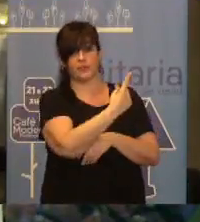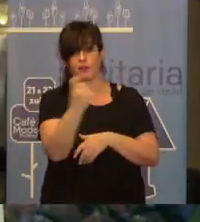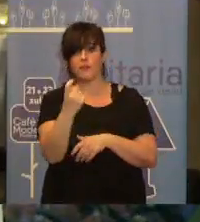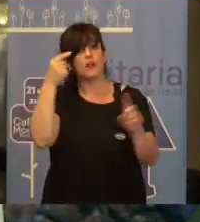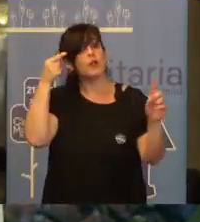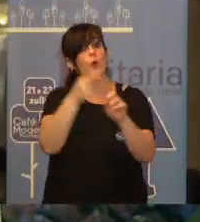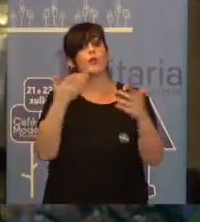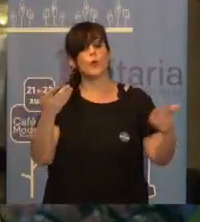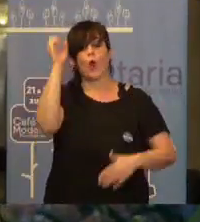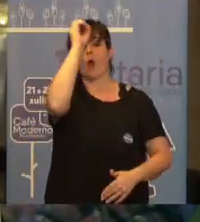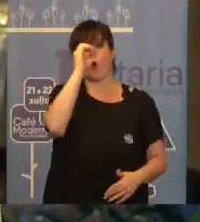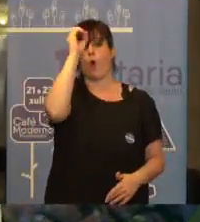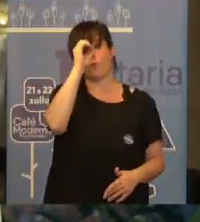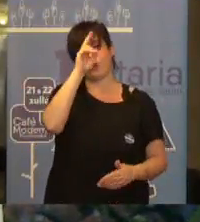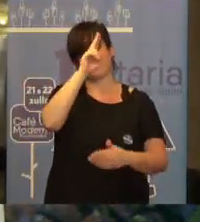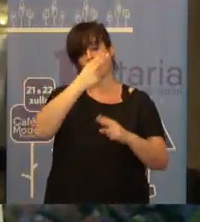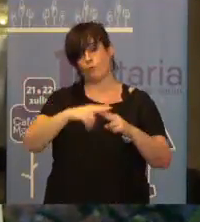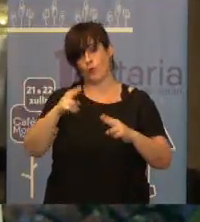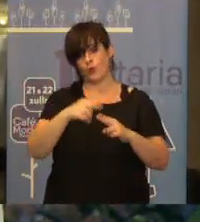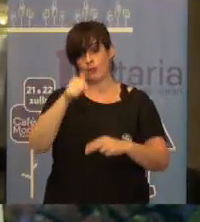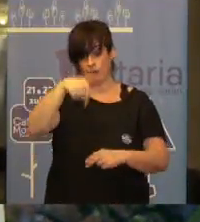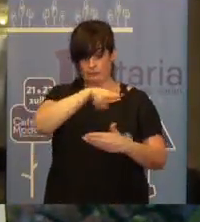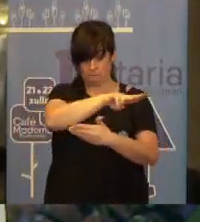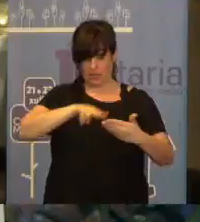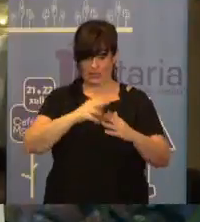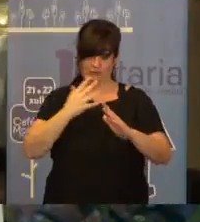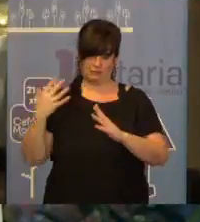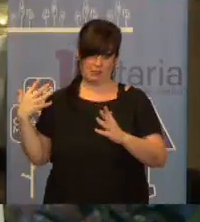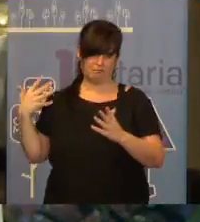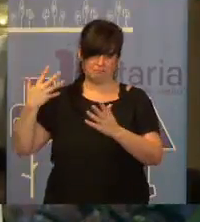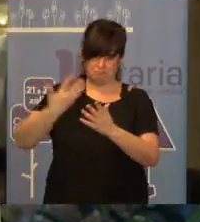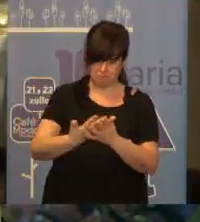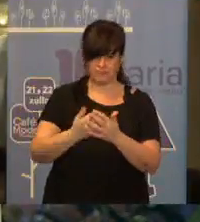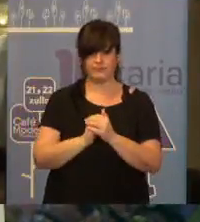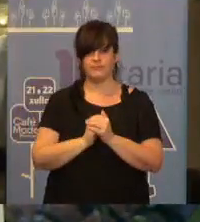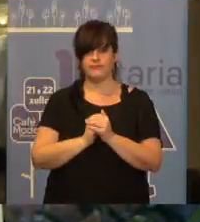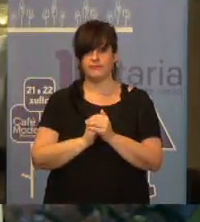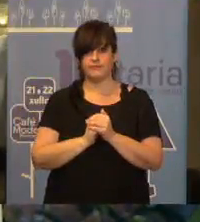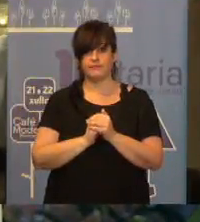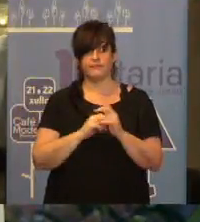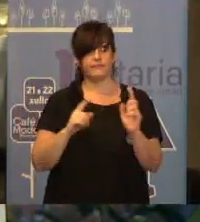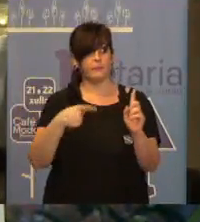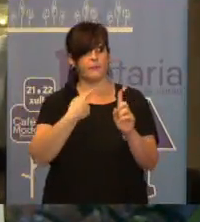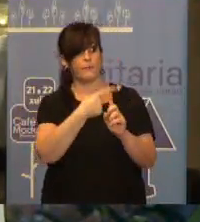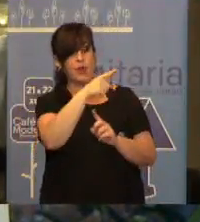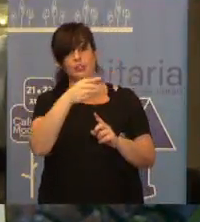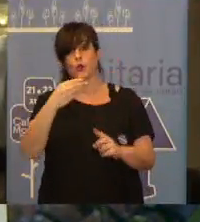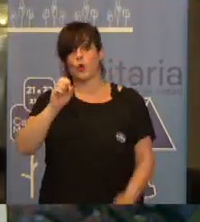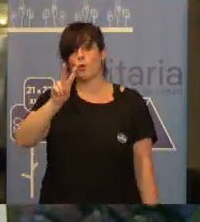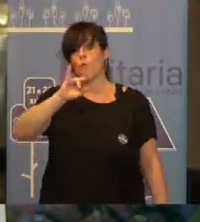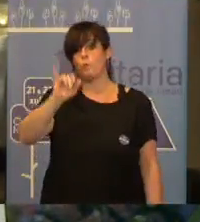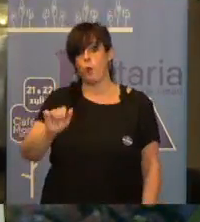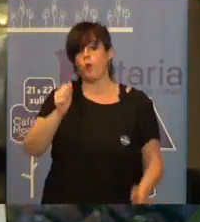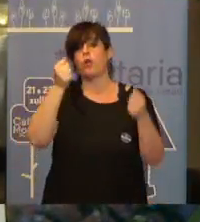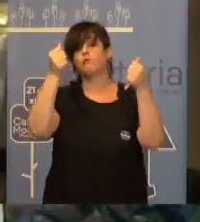da opinión política galega nas últimas décadas. E de Ana Luisa Bouza, que é licenciada en Ciencias Políticas